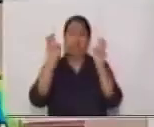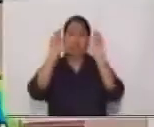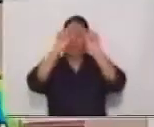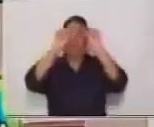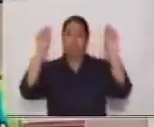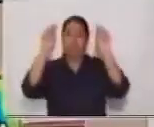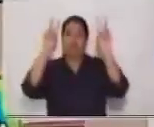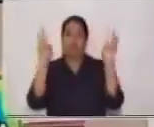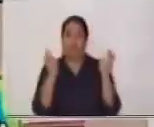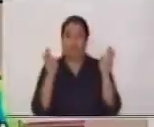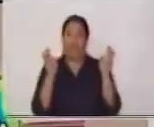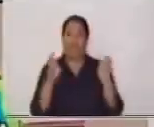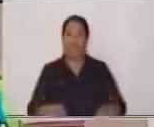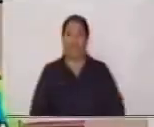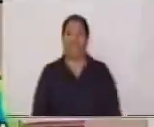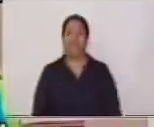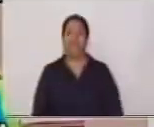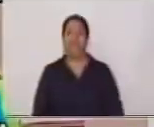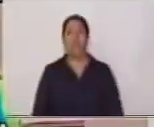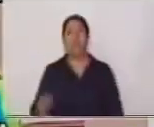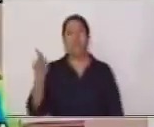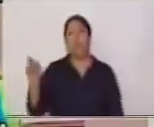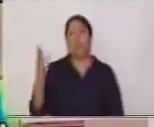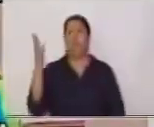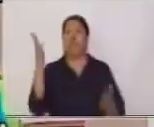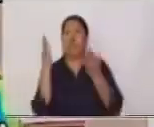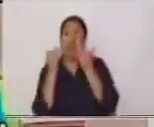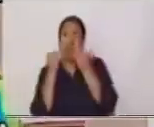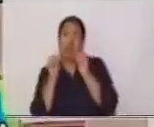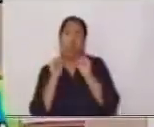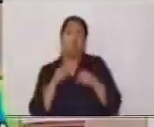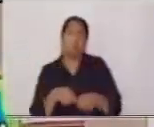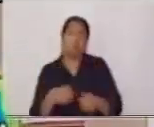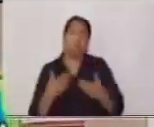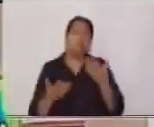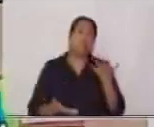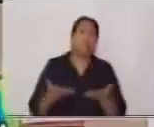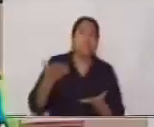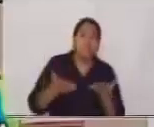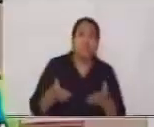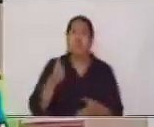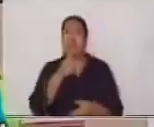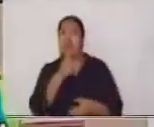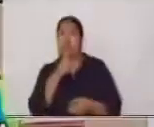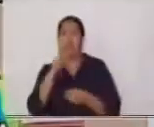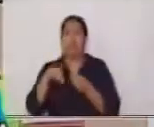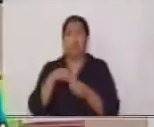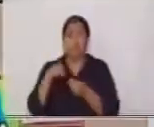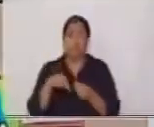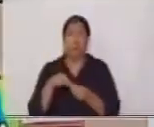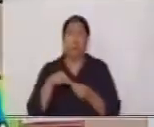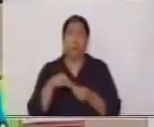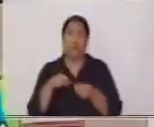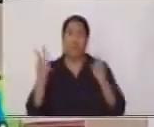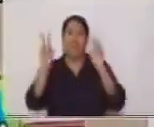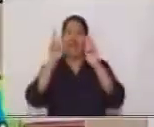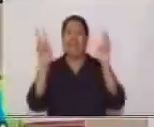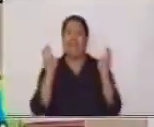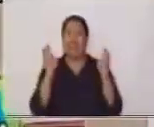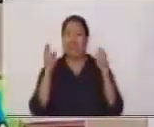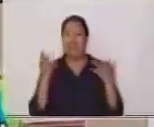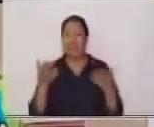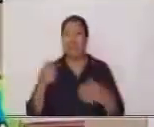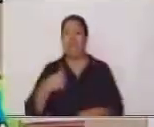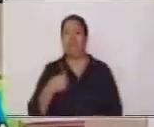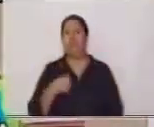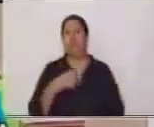En el caso de la comida, puede ser un almuerzo familiar. El tema es de lo que